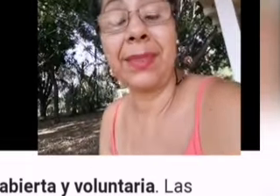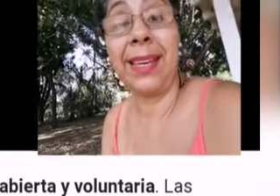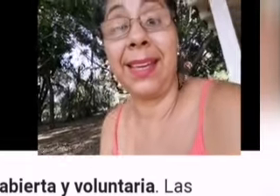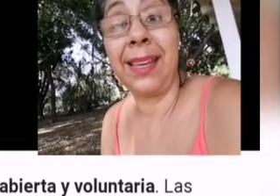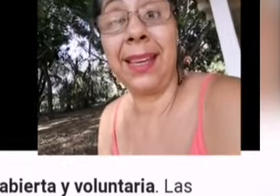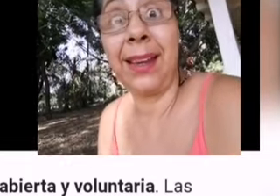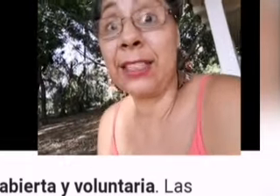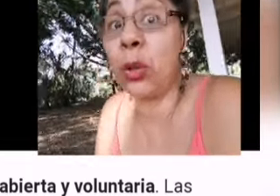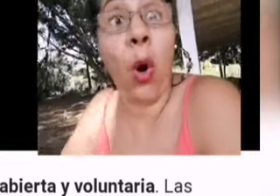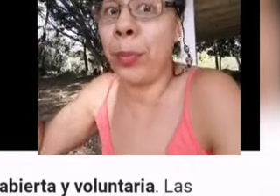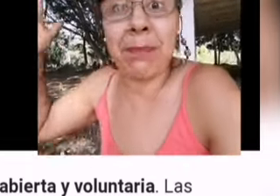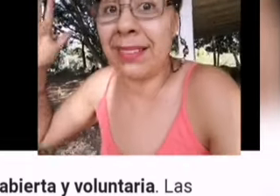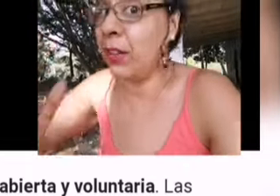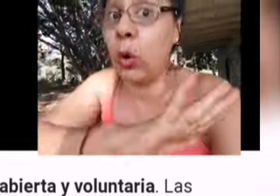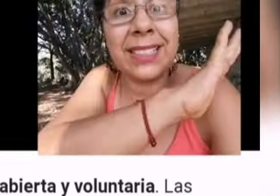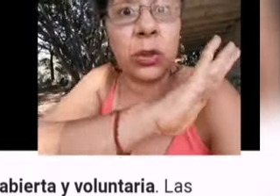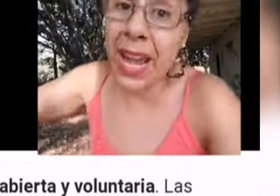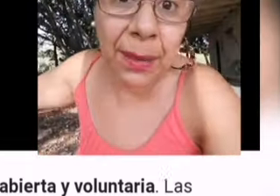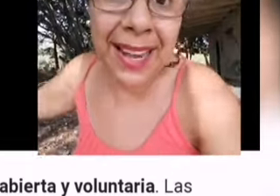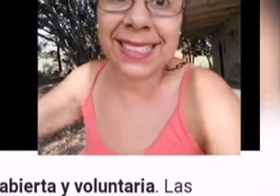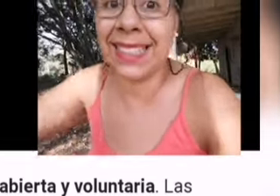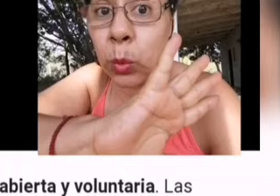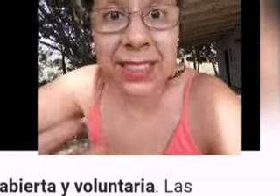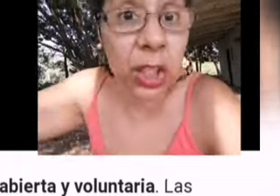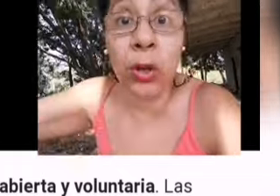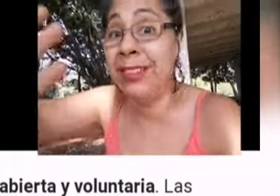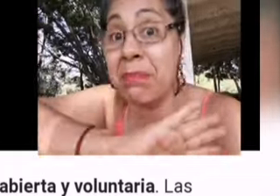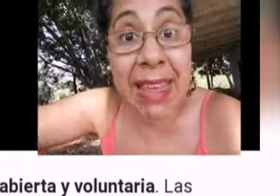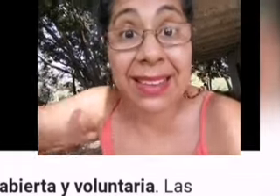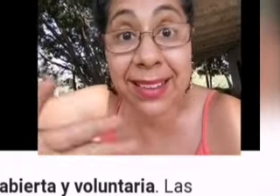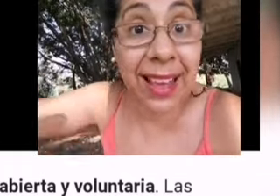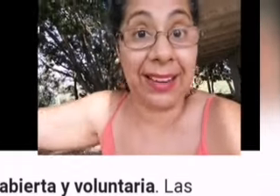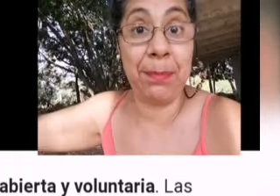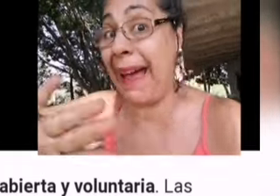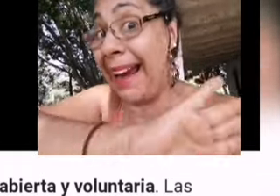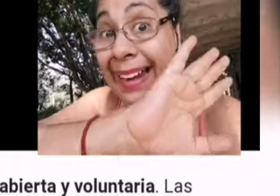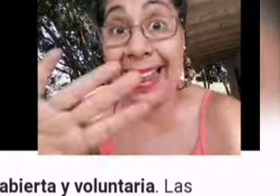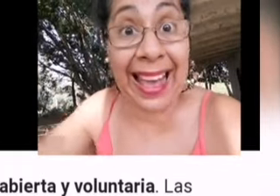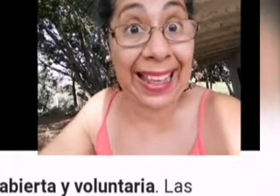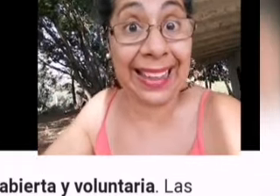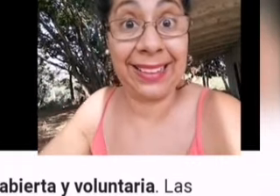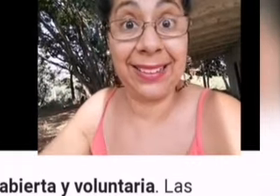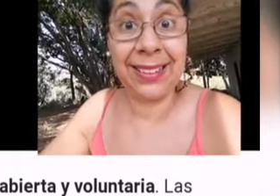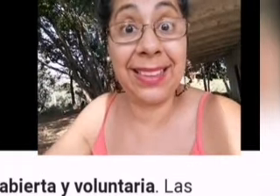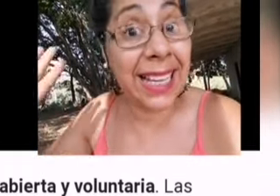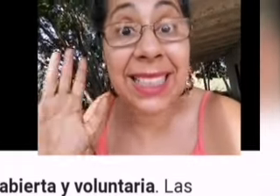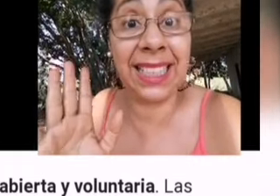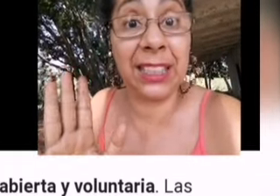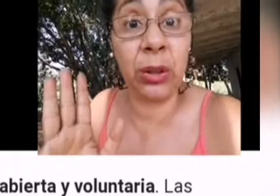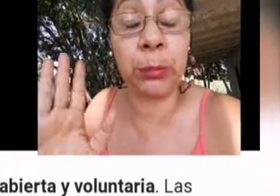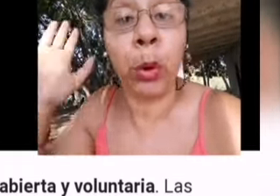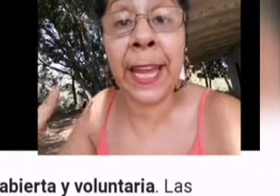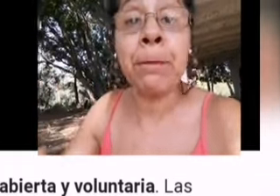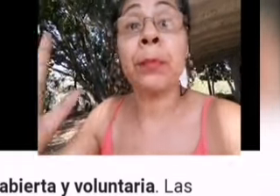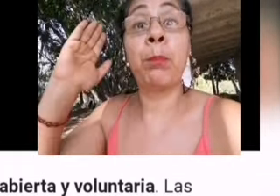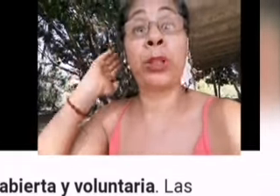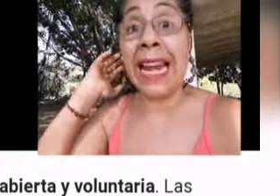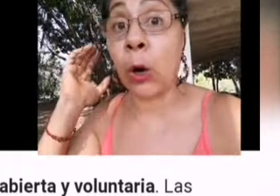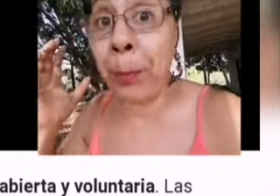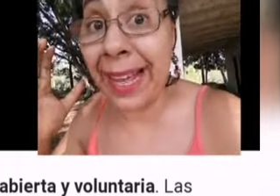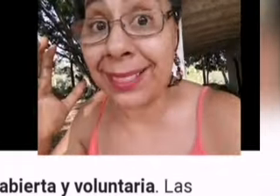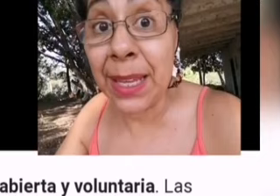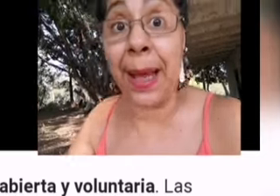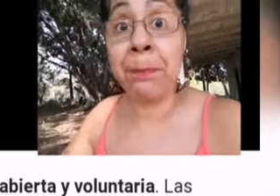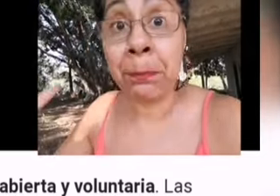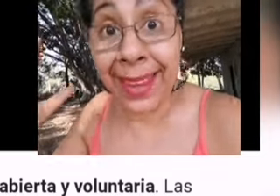lo toca bastante, esto obviamente no resuelve la situación de Mexicana para nada de las liquidaciones. ¿Por qué? Porque